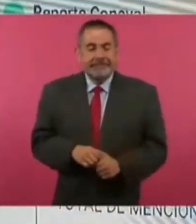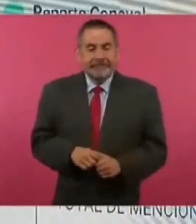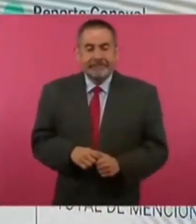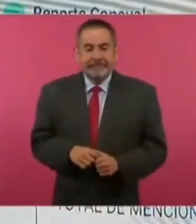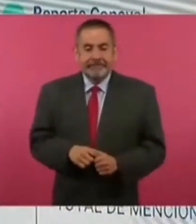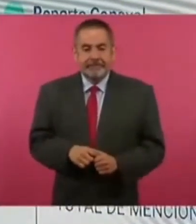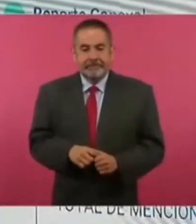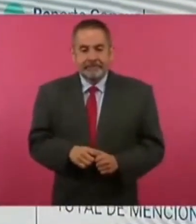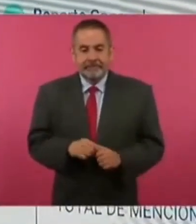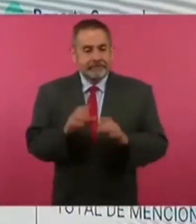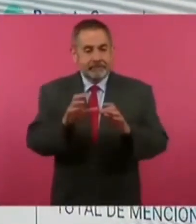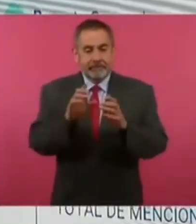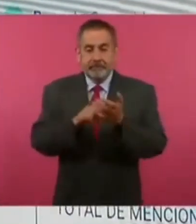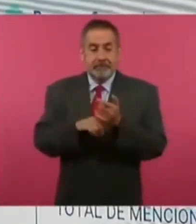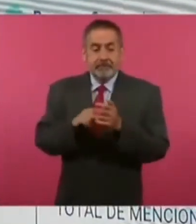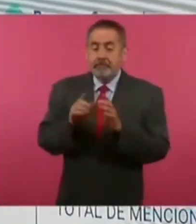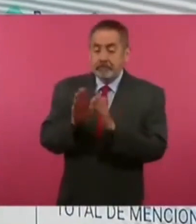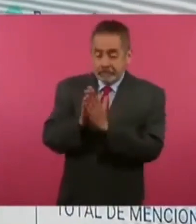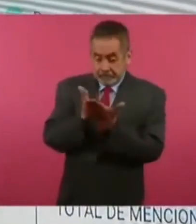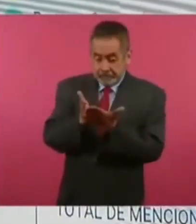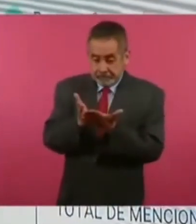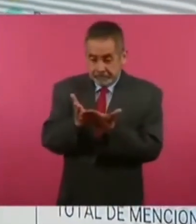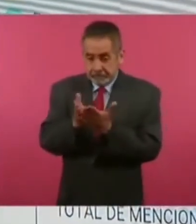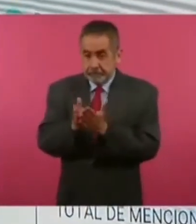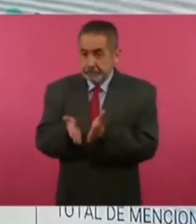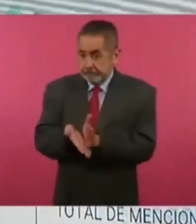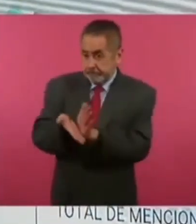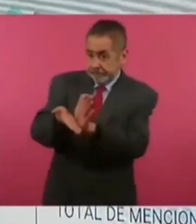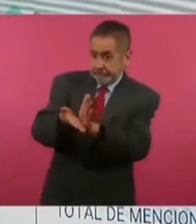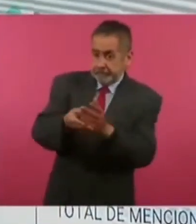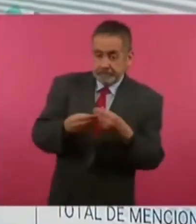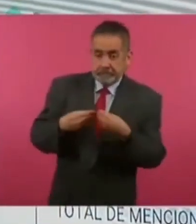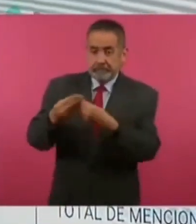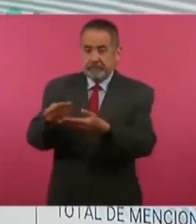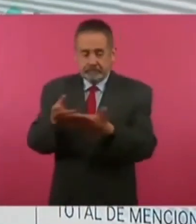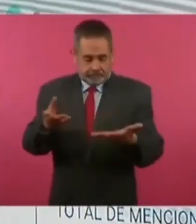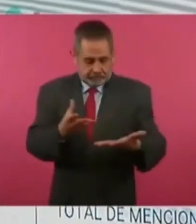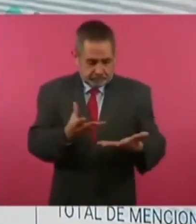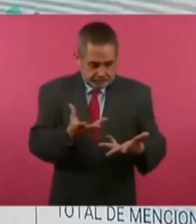que no nos vayan a vacunar el comunismo con los libros de texto.